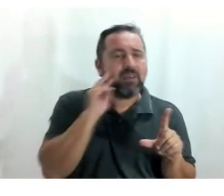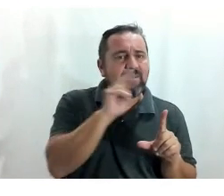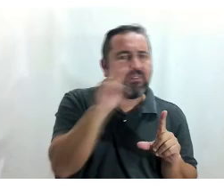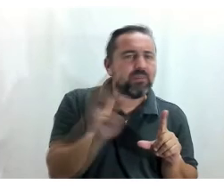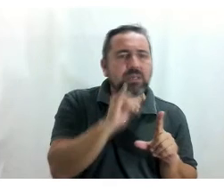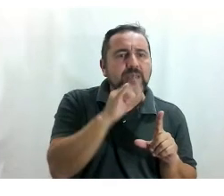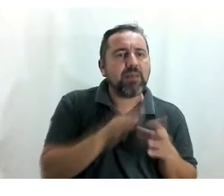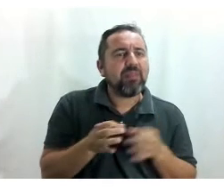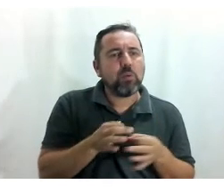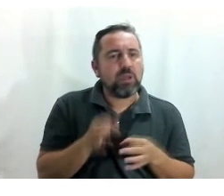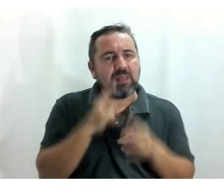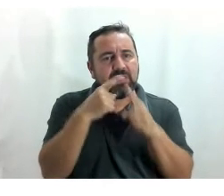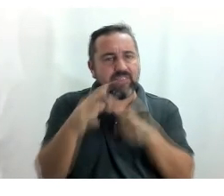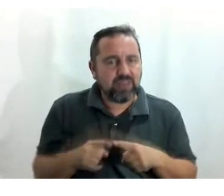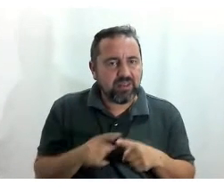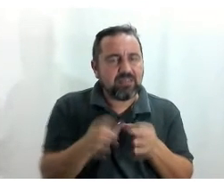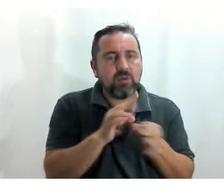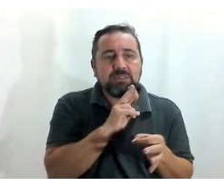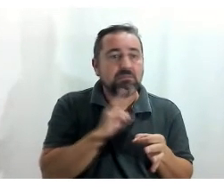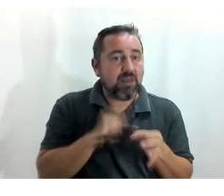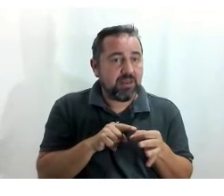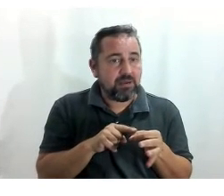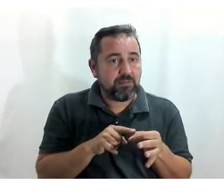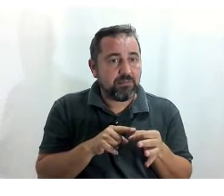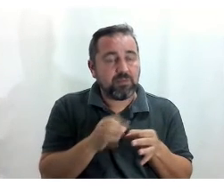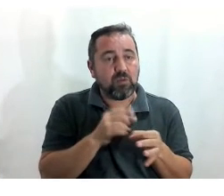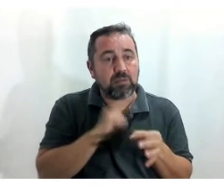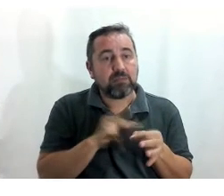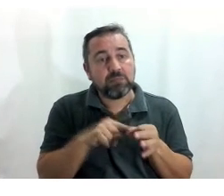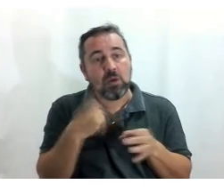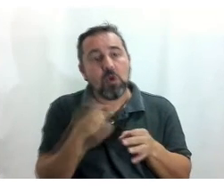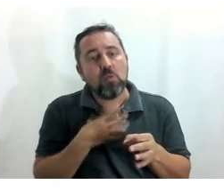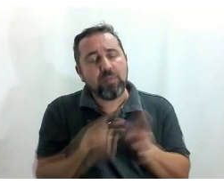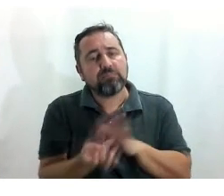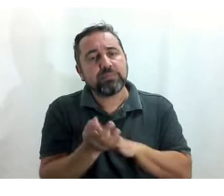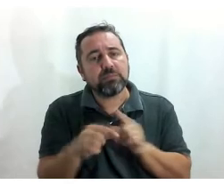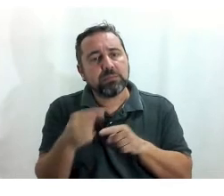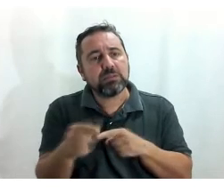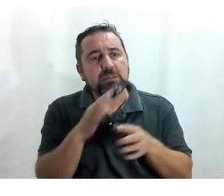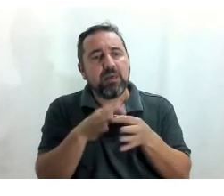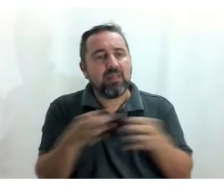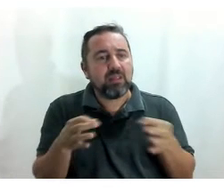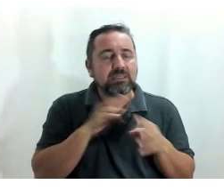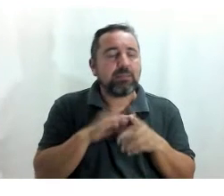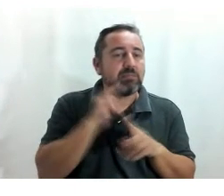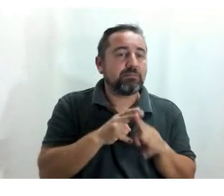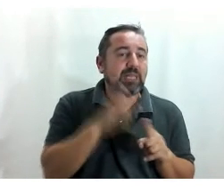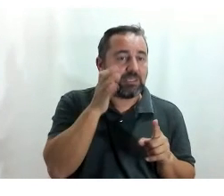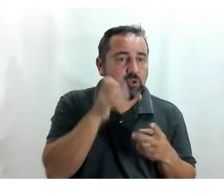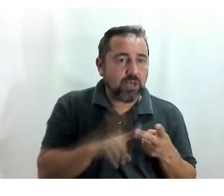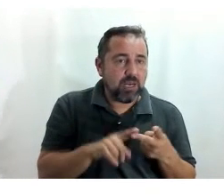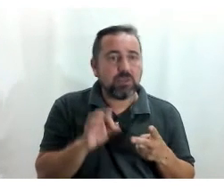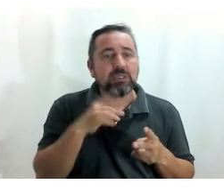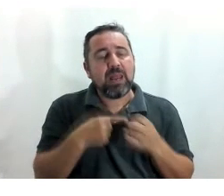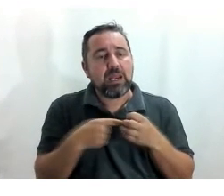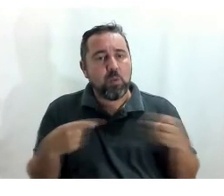estas células que diferencian a partir de células madres son capaces de formar tanto células sensoriales como células